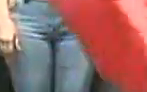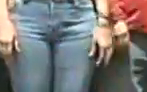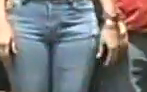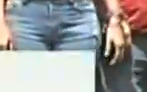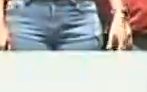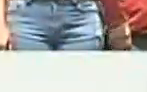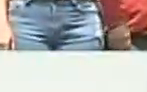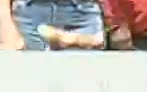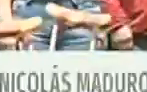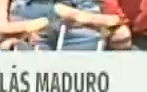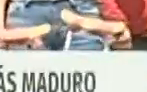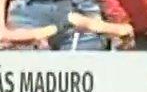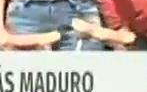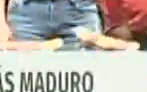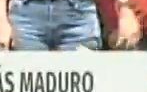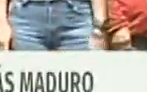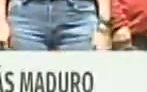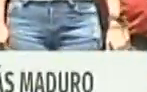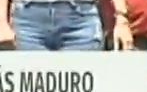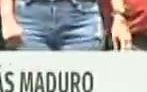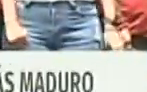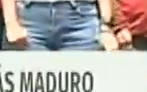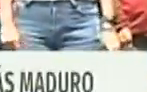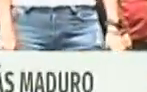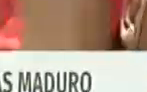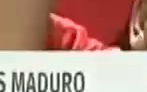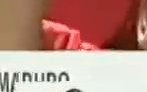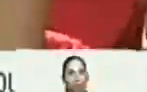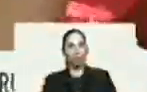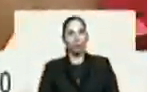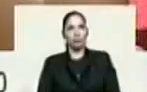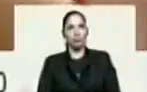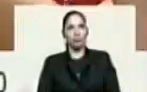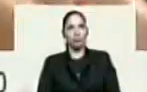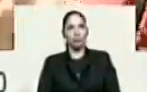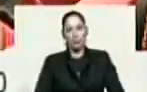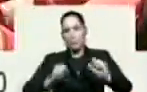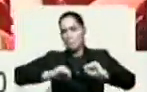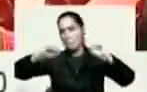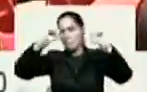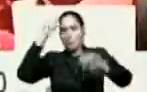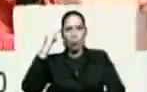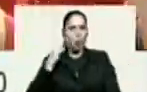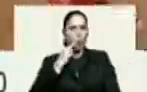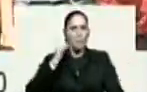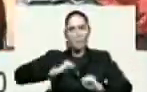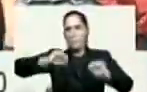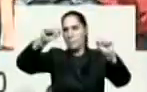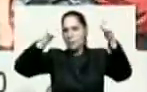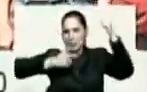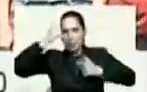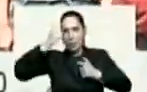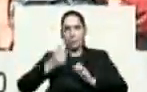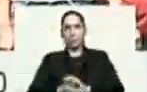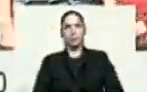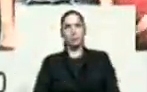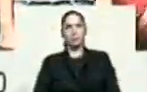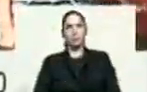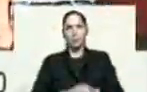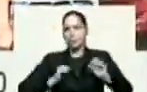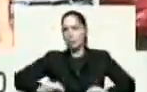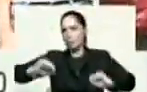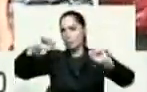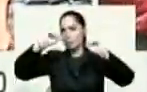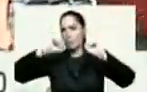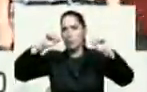¡Que viva la patria! ¡Que viva Bolívar! ¡Que viva Chávez! ¡Que viva